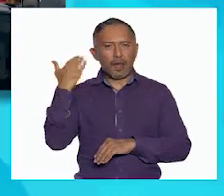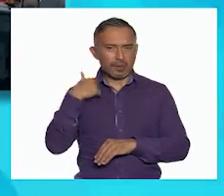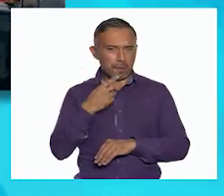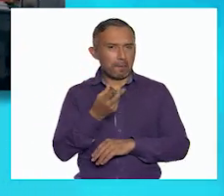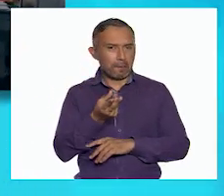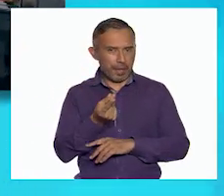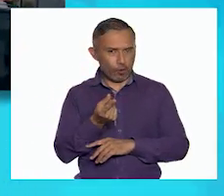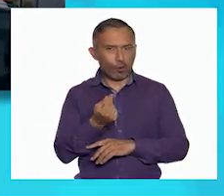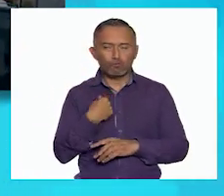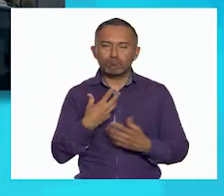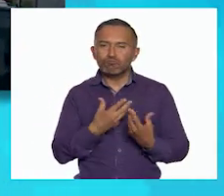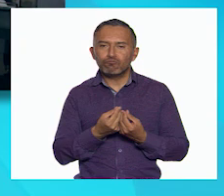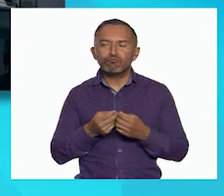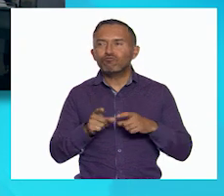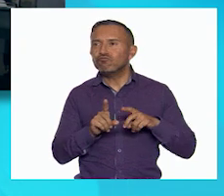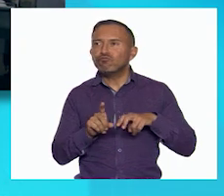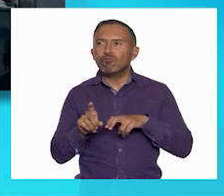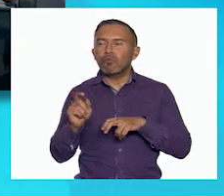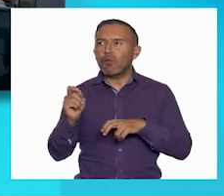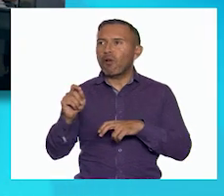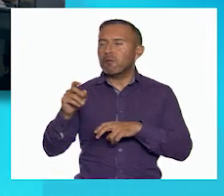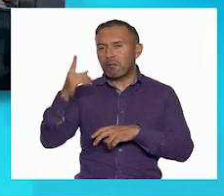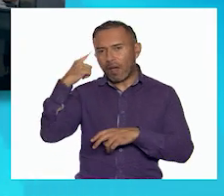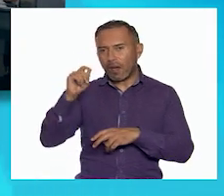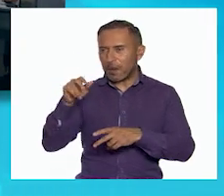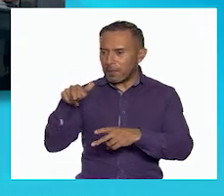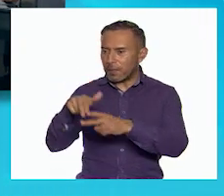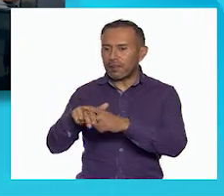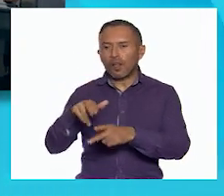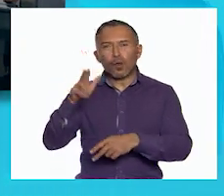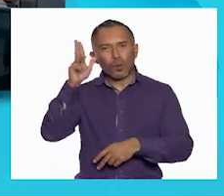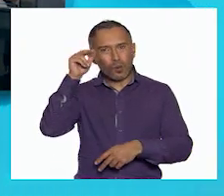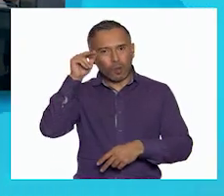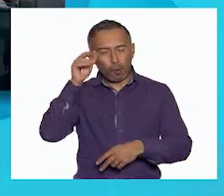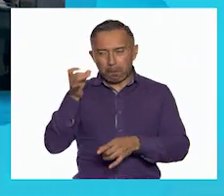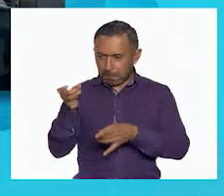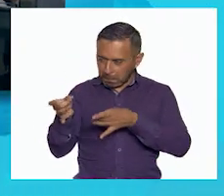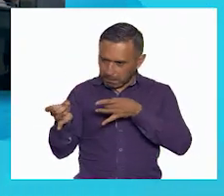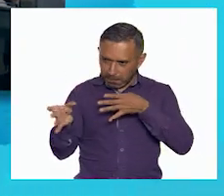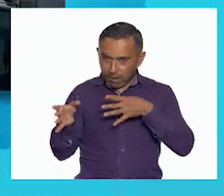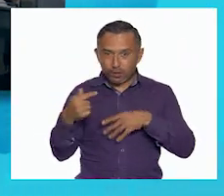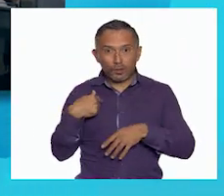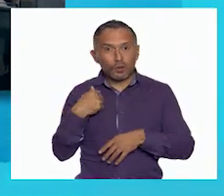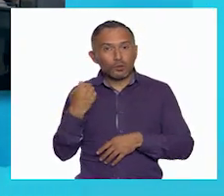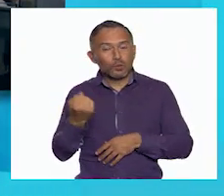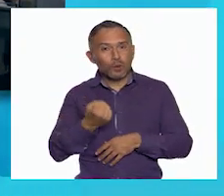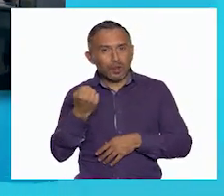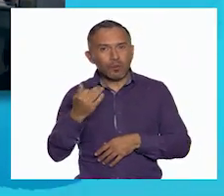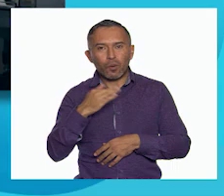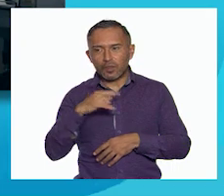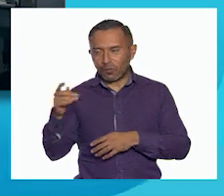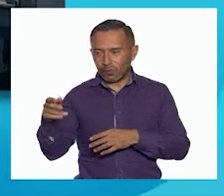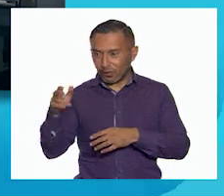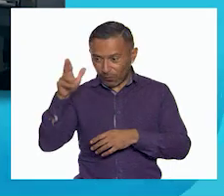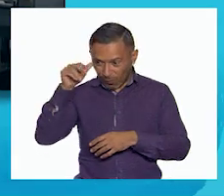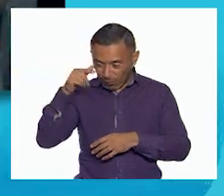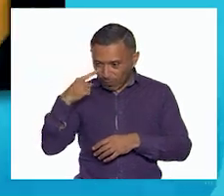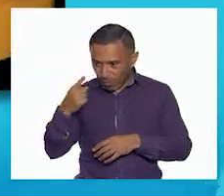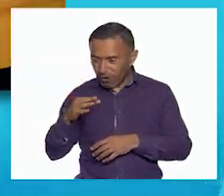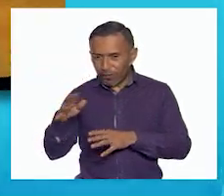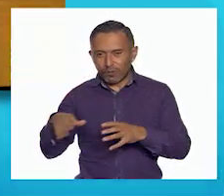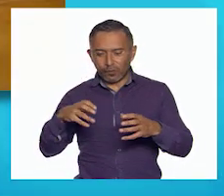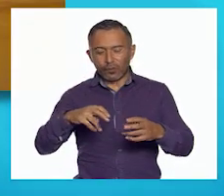cazar y a veces cazaba algún conejo y si tenía suerte, pues lo hacíamos en un guisadito y